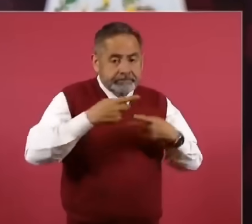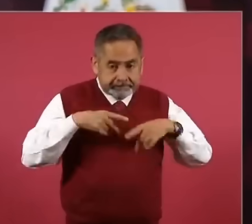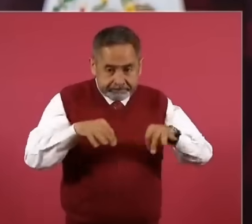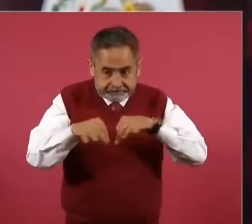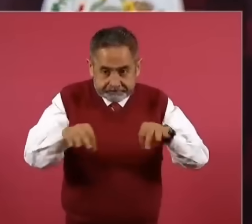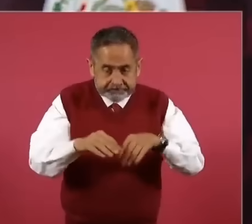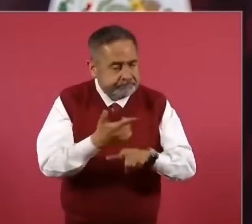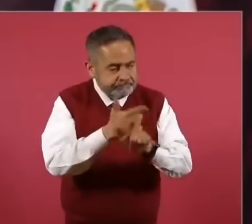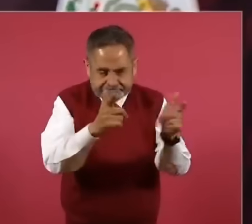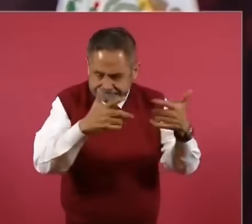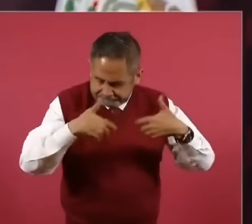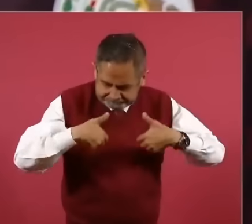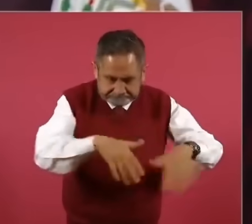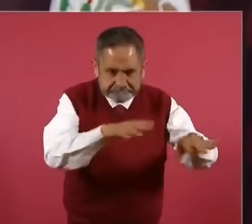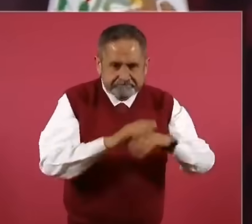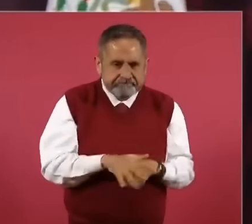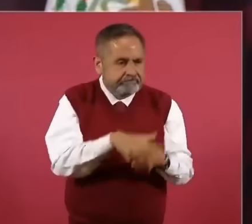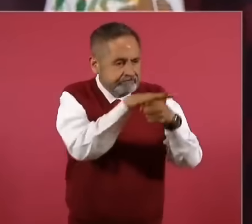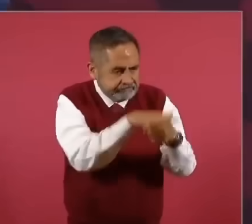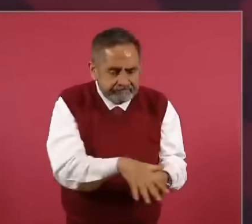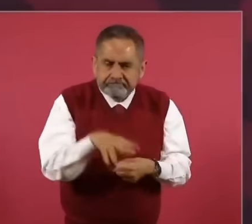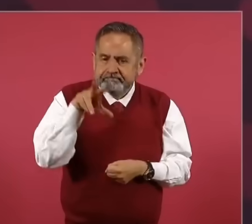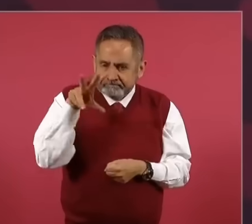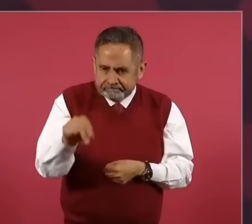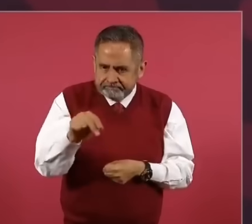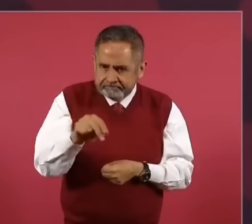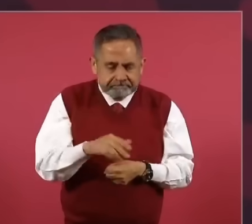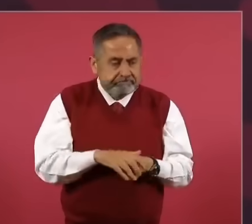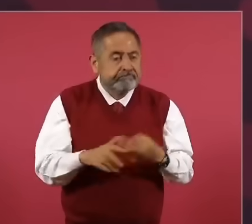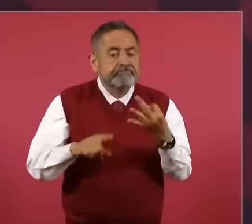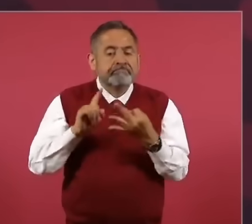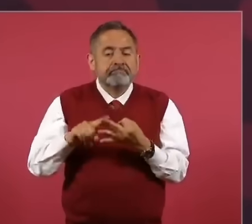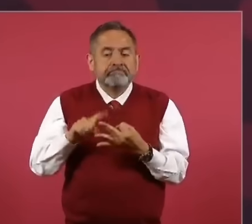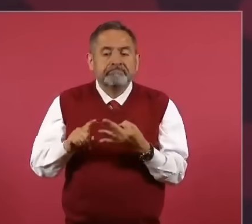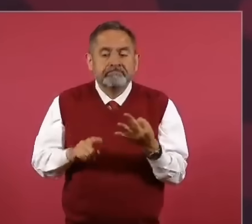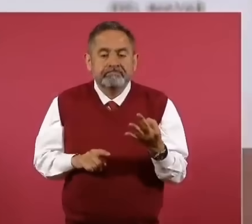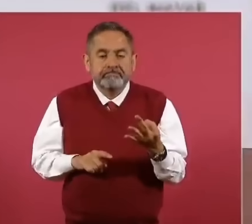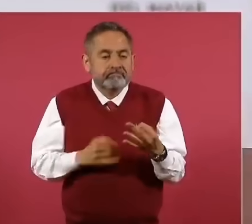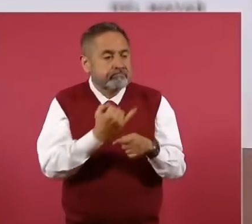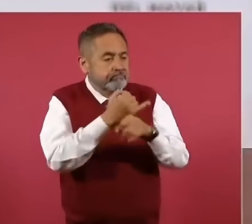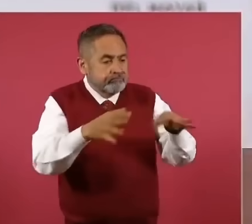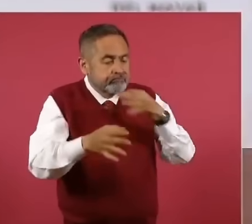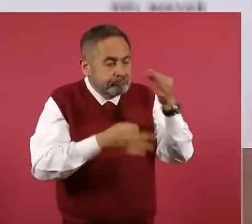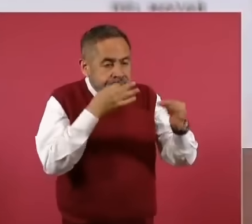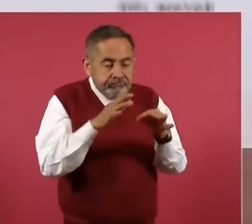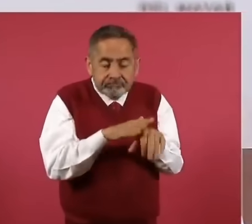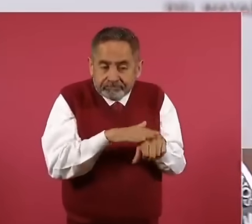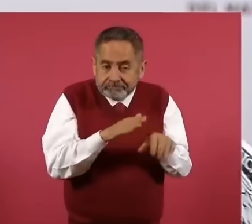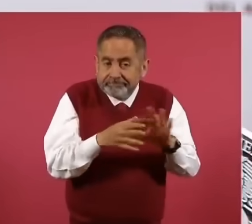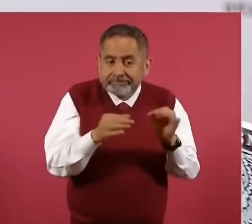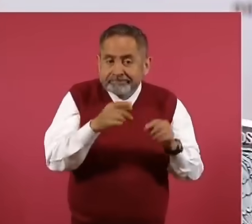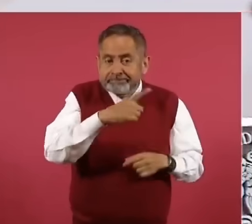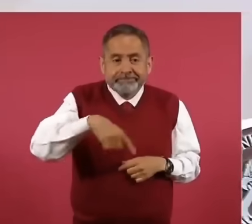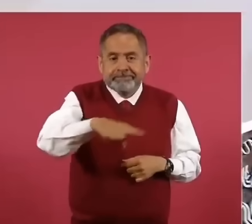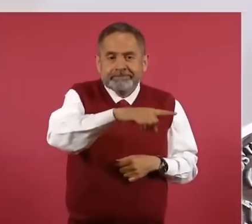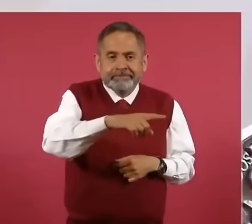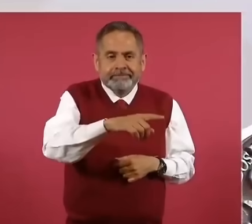libertad, no represión. Tres, información de que en vez